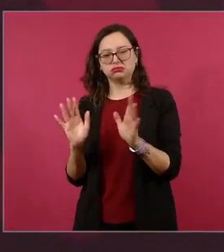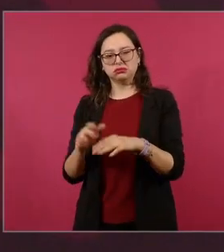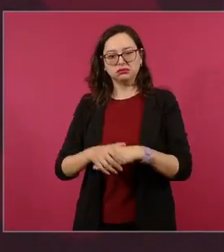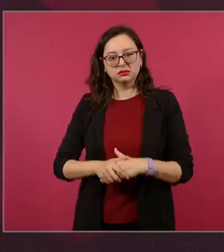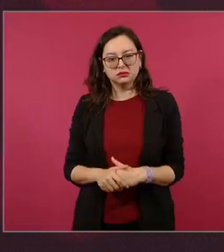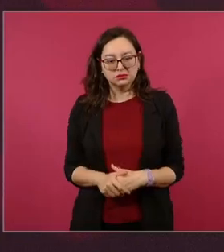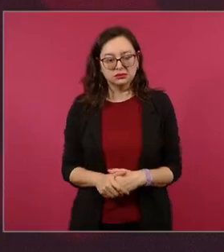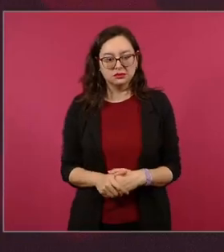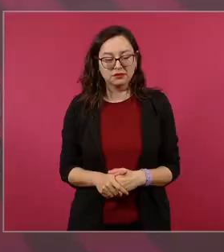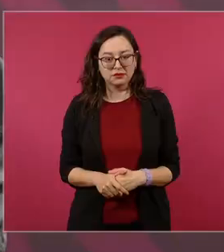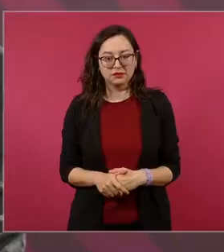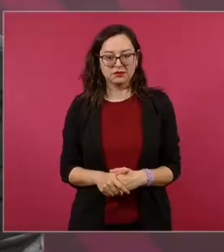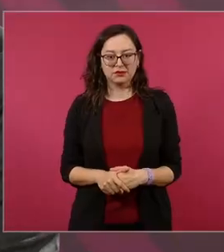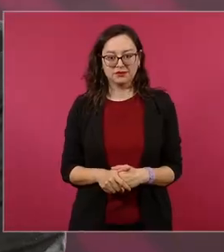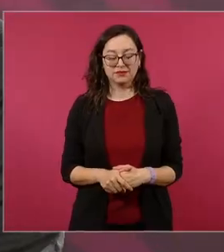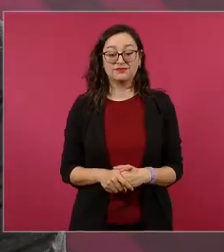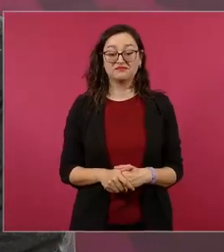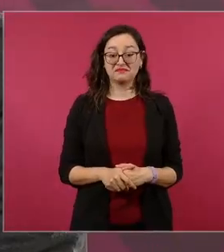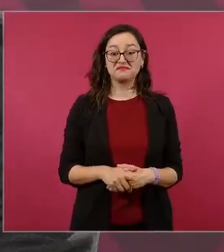para